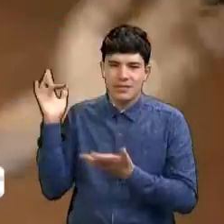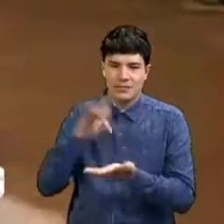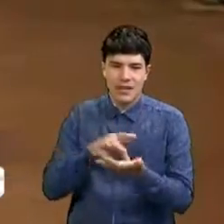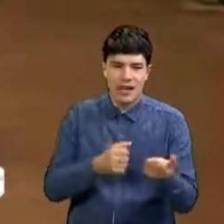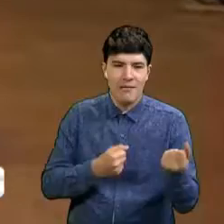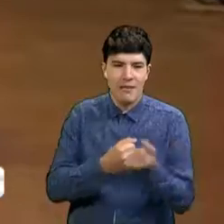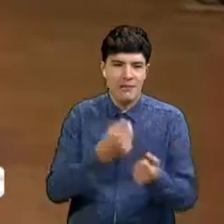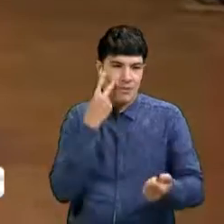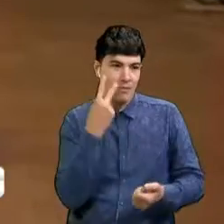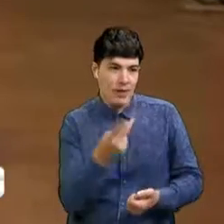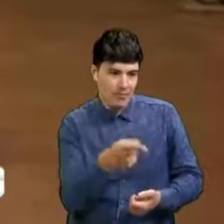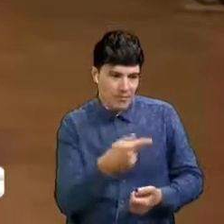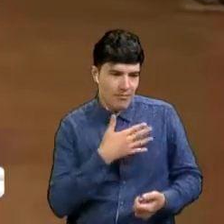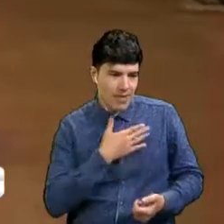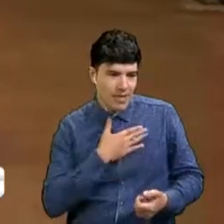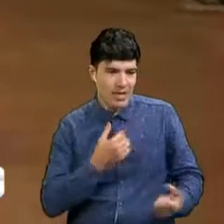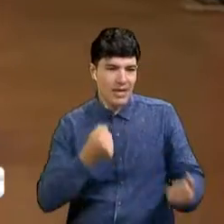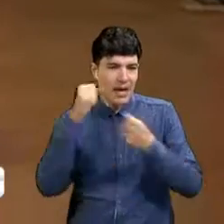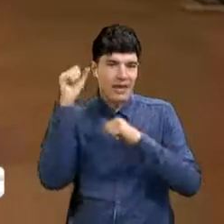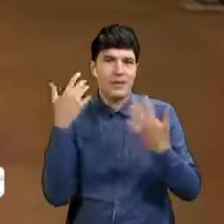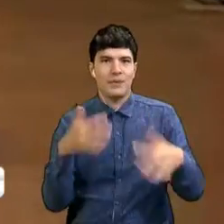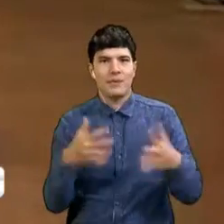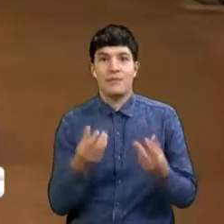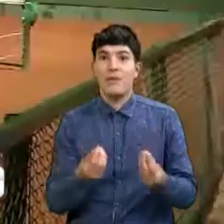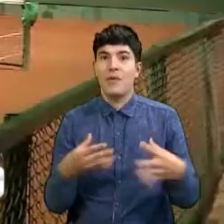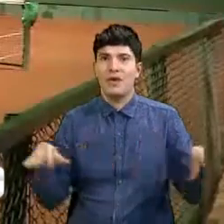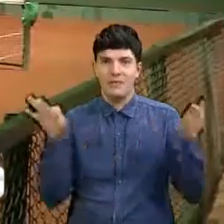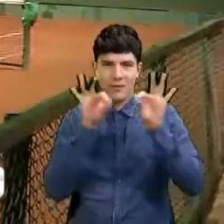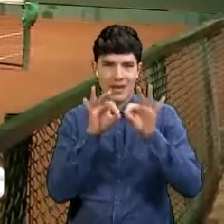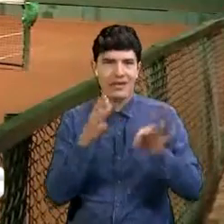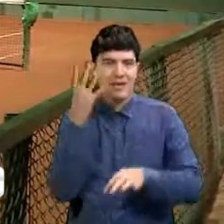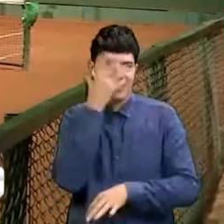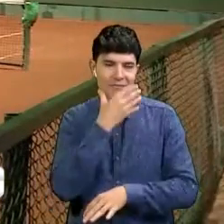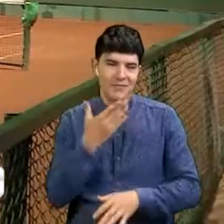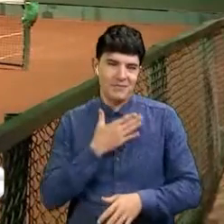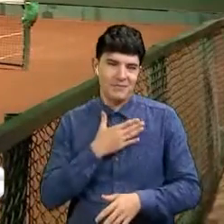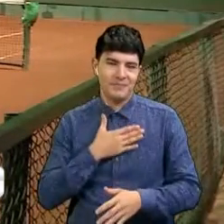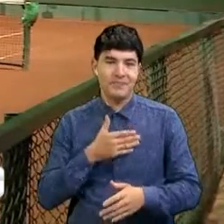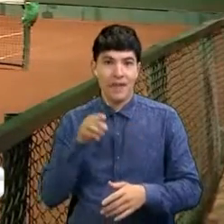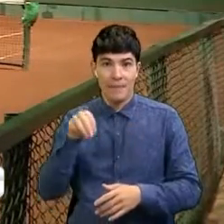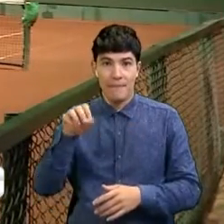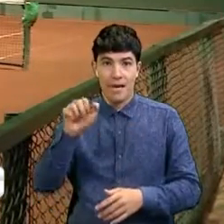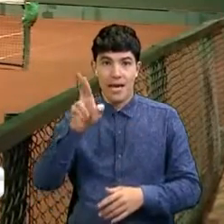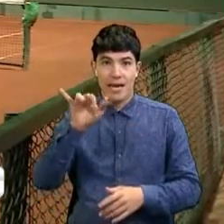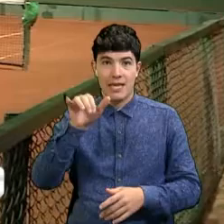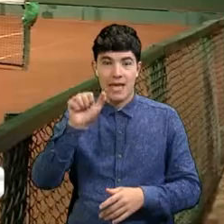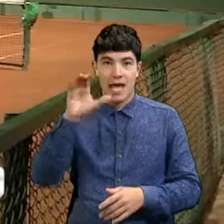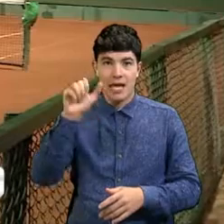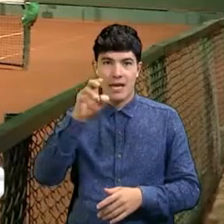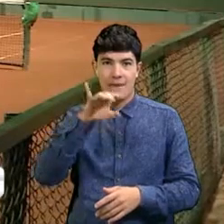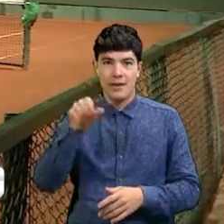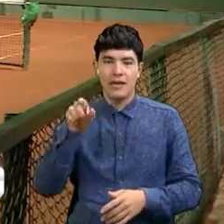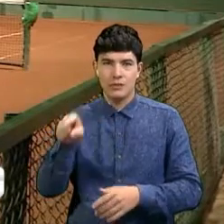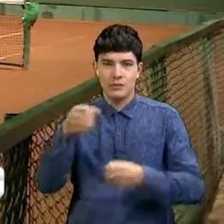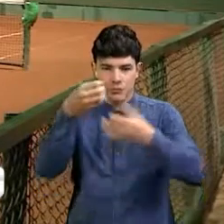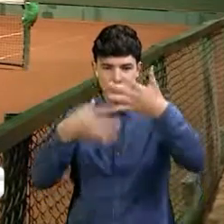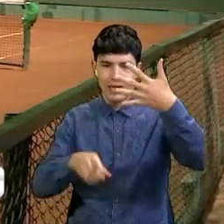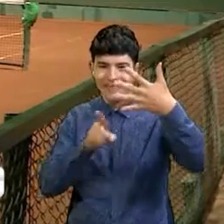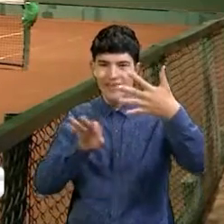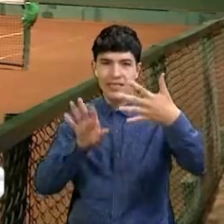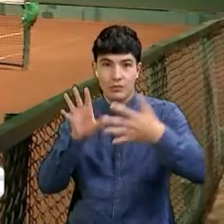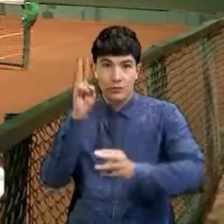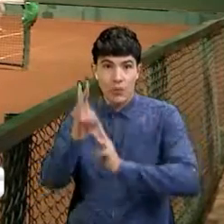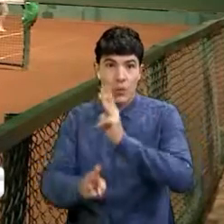sí que me ven ganar eso para mí es súper importante y súper lindo maría camila osorio quien actualmente es la número 13 del ranking mundial